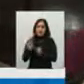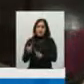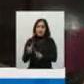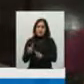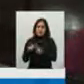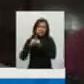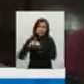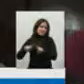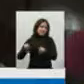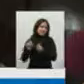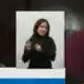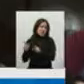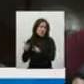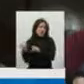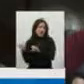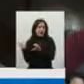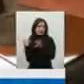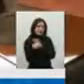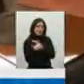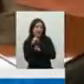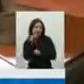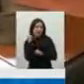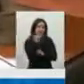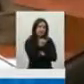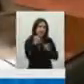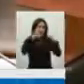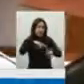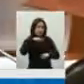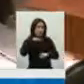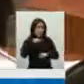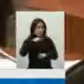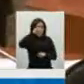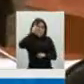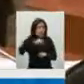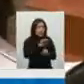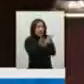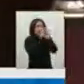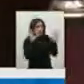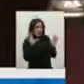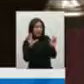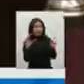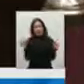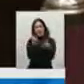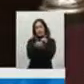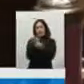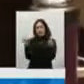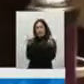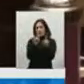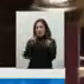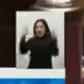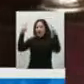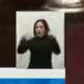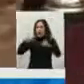tengan que dictar resoluciones que tengamos que acatar nosotros. Creo que se tiene que plantear un gran debate a nivel mundial sobre